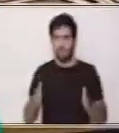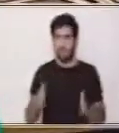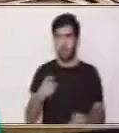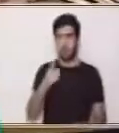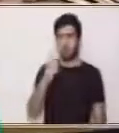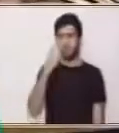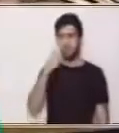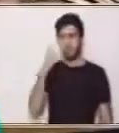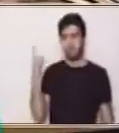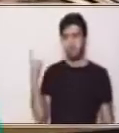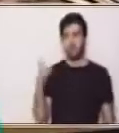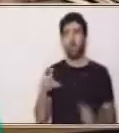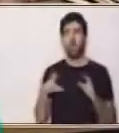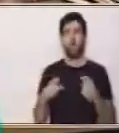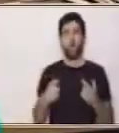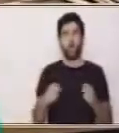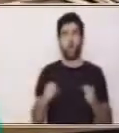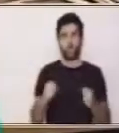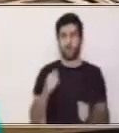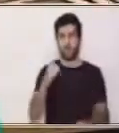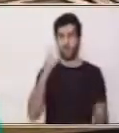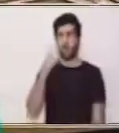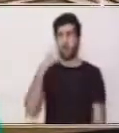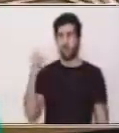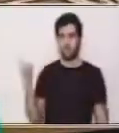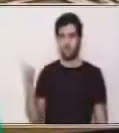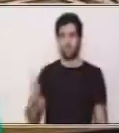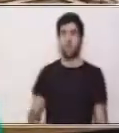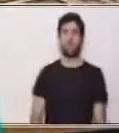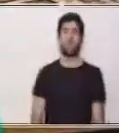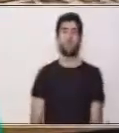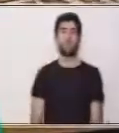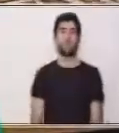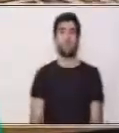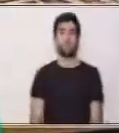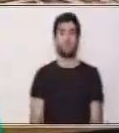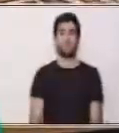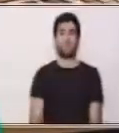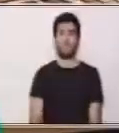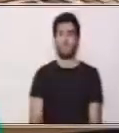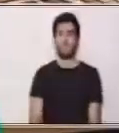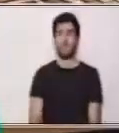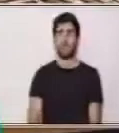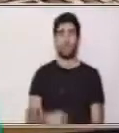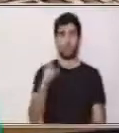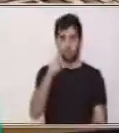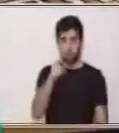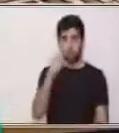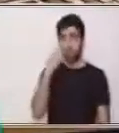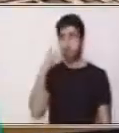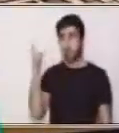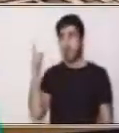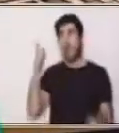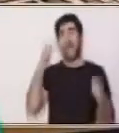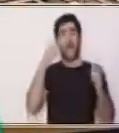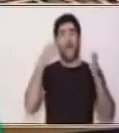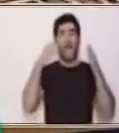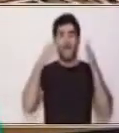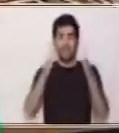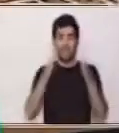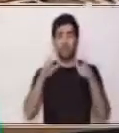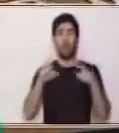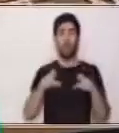espacio. Pero acá vamos a formar el cubo. Así que tú tienes que prestar mucha atención y luego vamos a